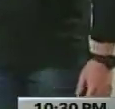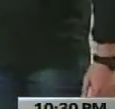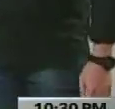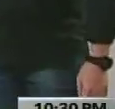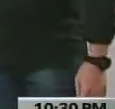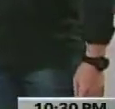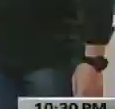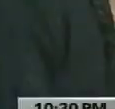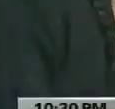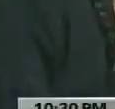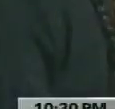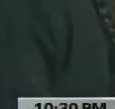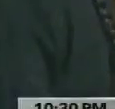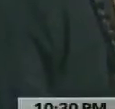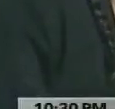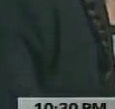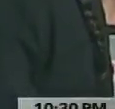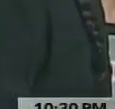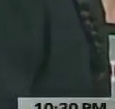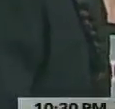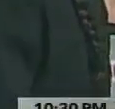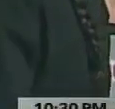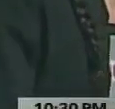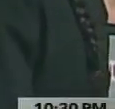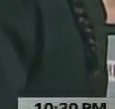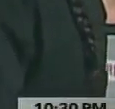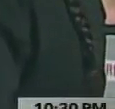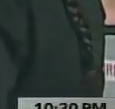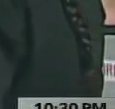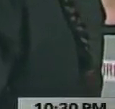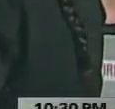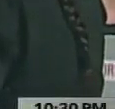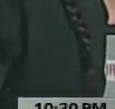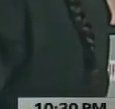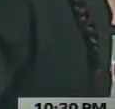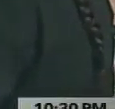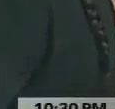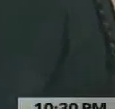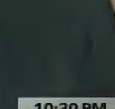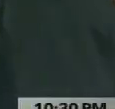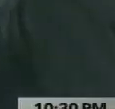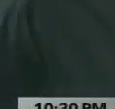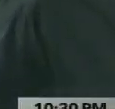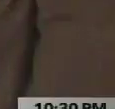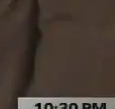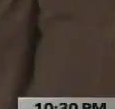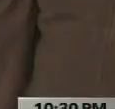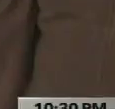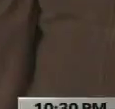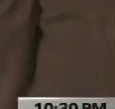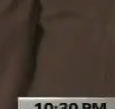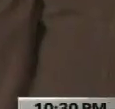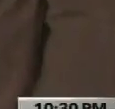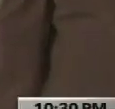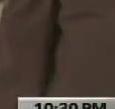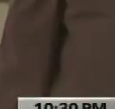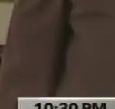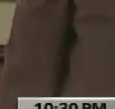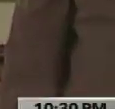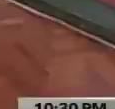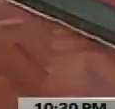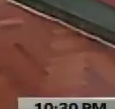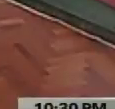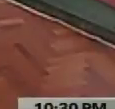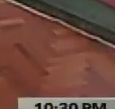Danza y, bueno, es duro, ¿eh? El joropo, ¿verdad? Bueno, es duro, ¿eh? Sí, zapateado. Sí, sí. Sí, así.